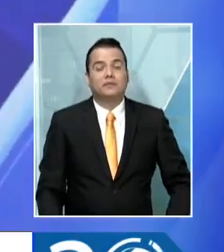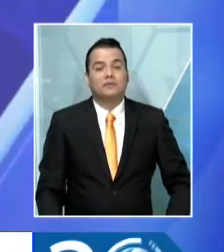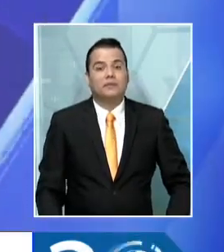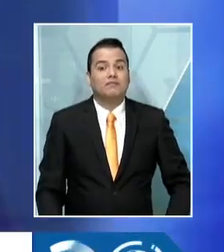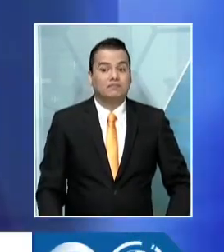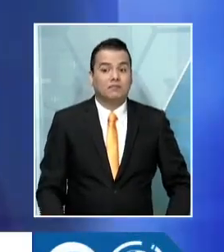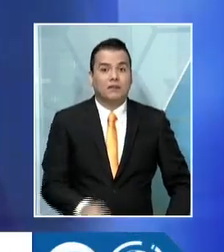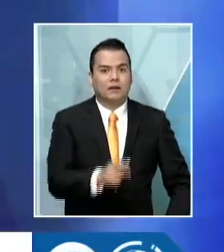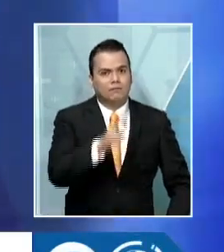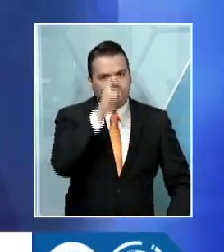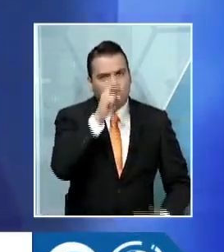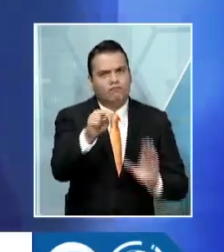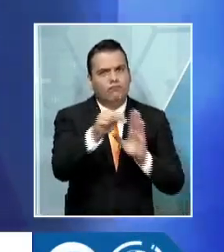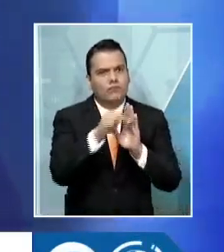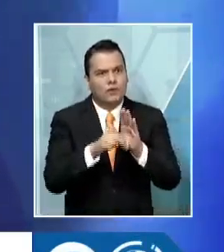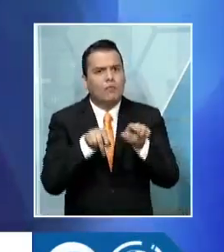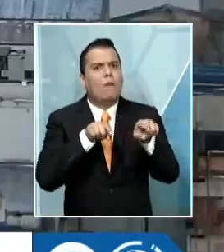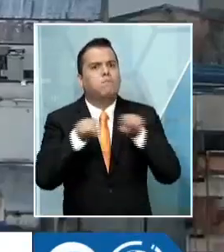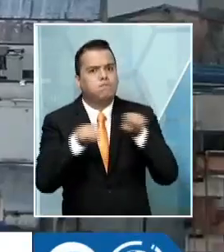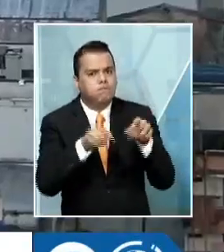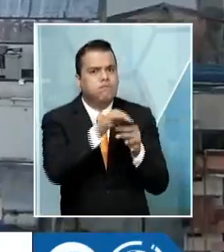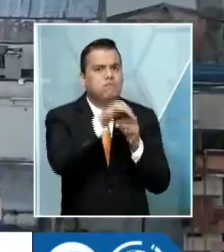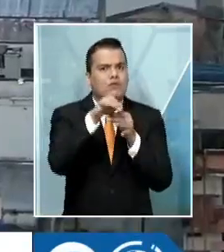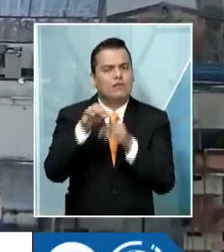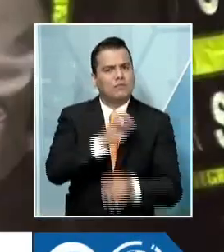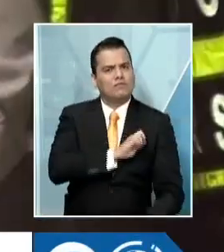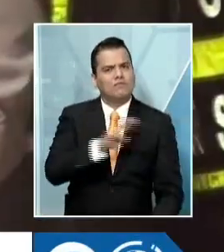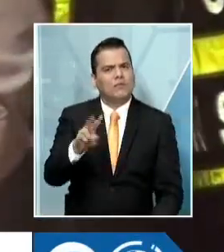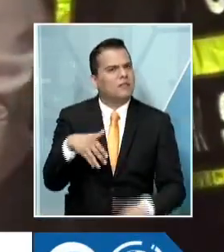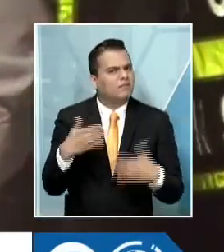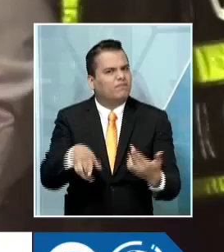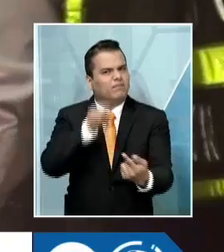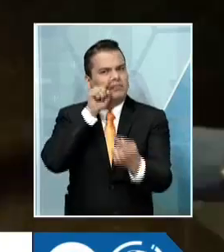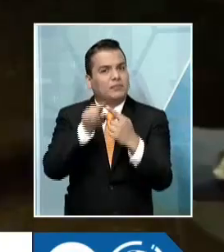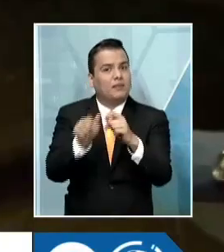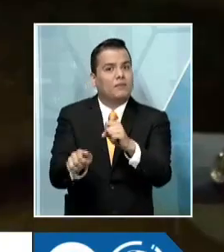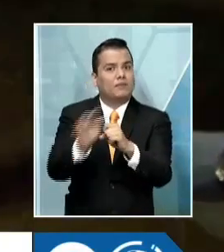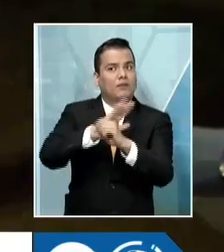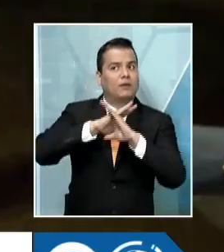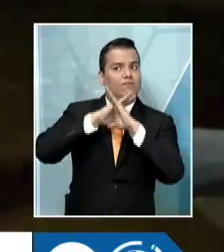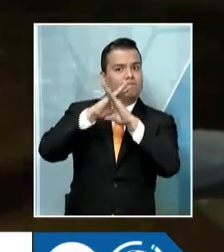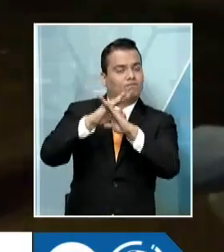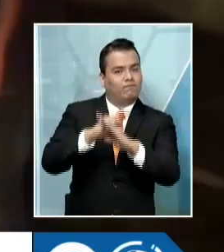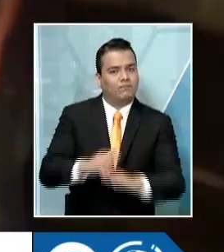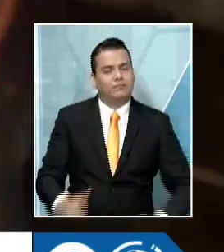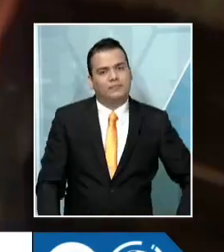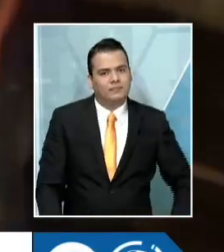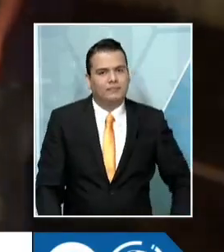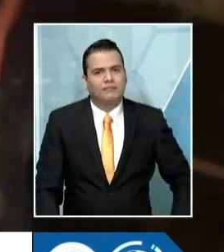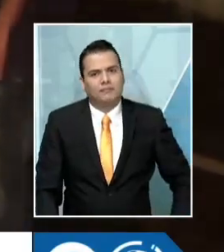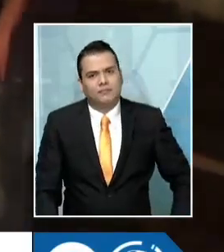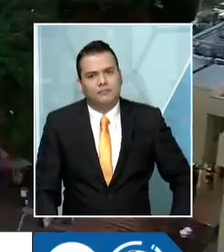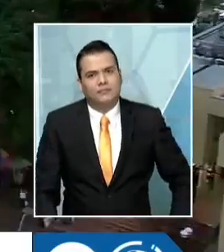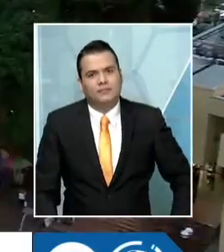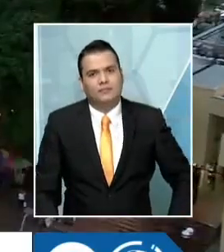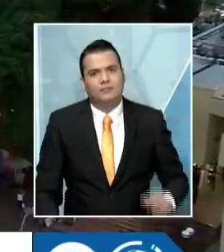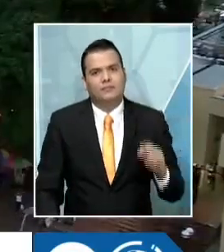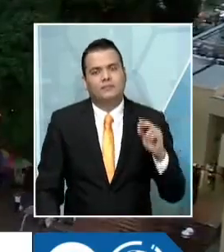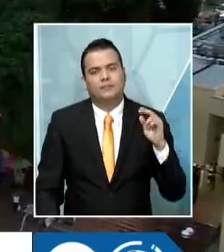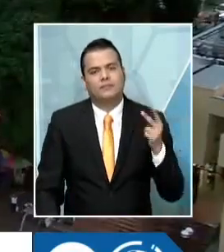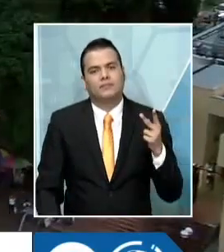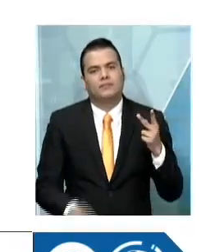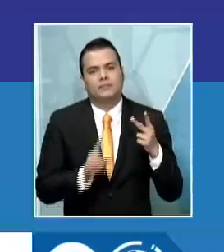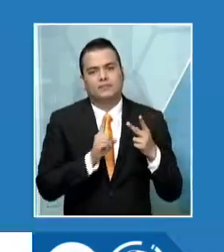Con fuertes medidas de control, el Valle del Cauca busca protegerse este fin de semana de la expansión del COVID-19.